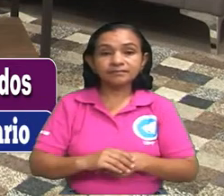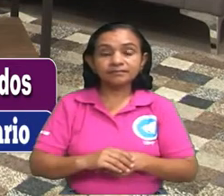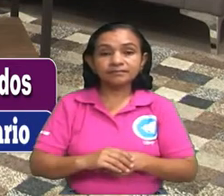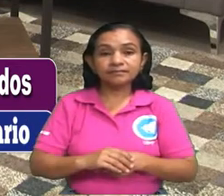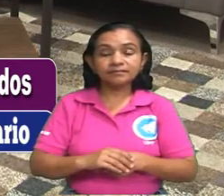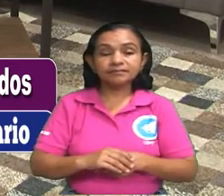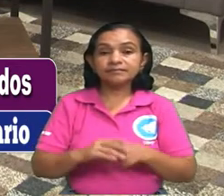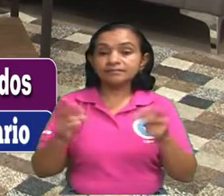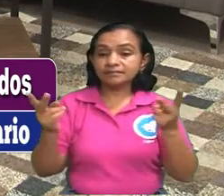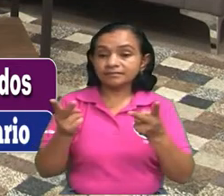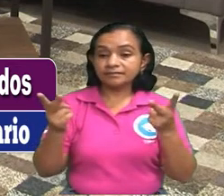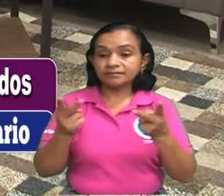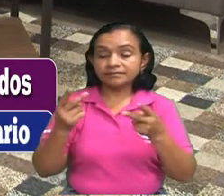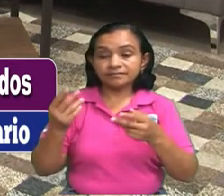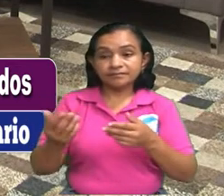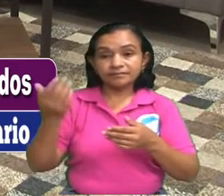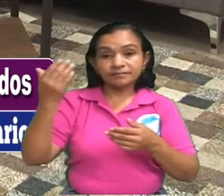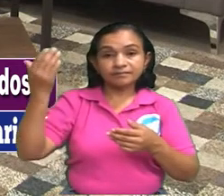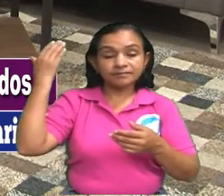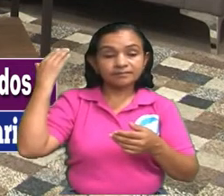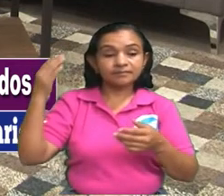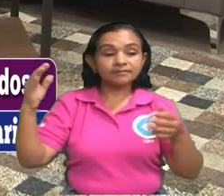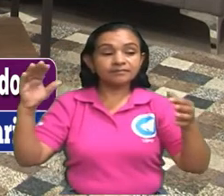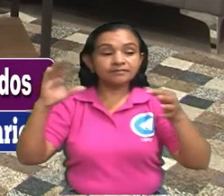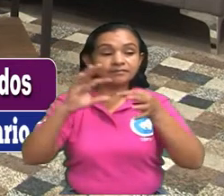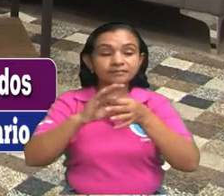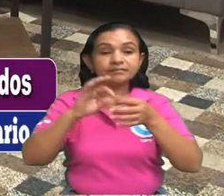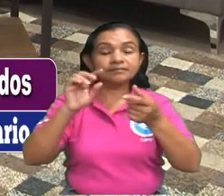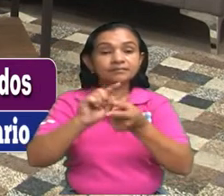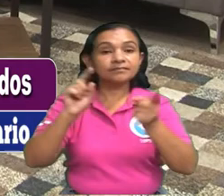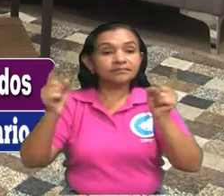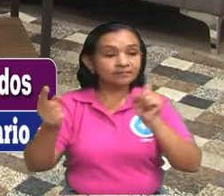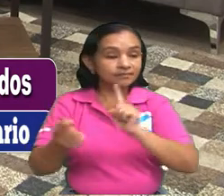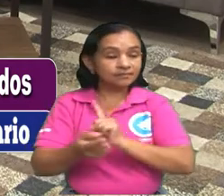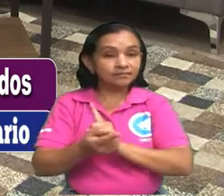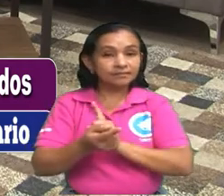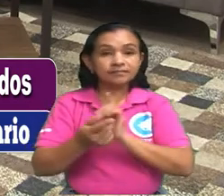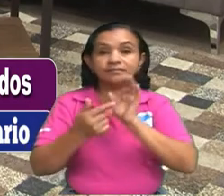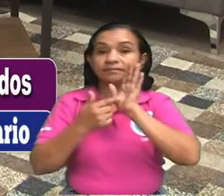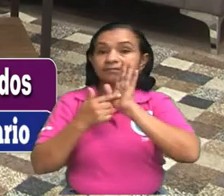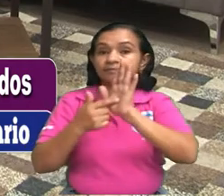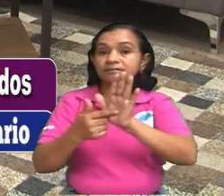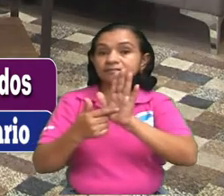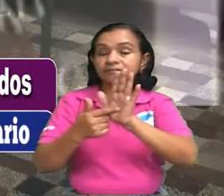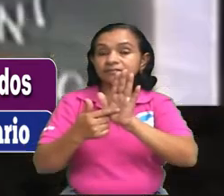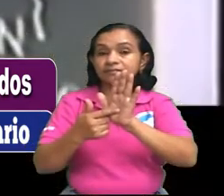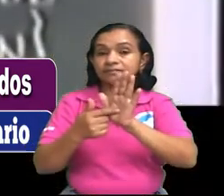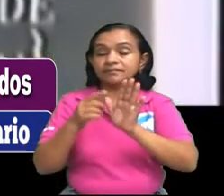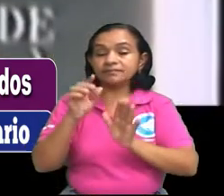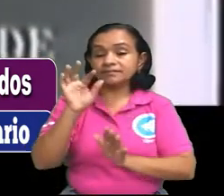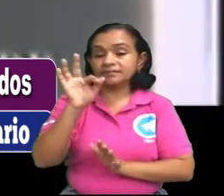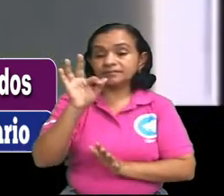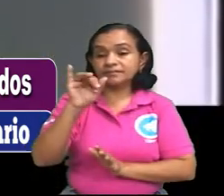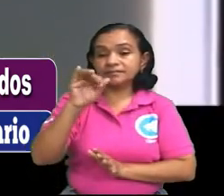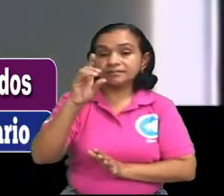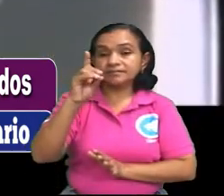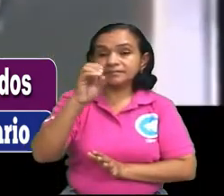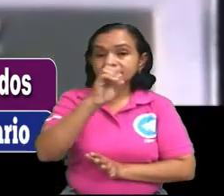de vivir este proceso histórico, de ser parte de estos cambios. Por ejemplo, el comandante Fidel Castro